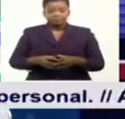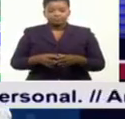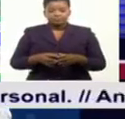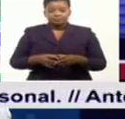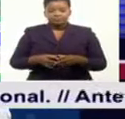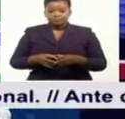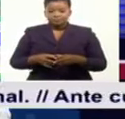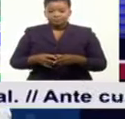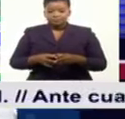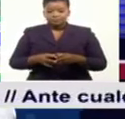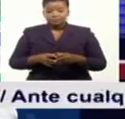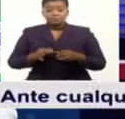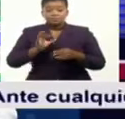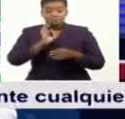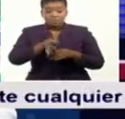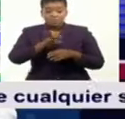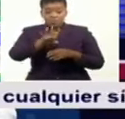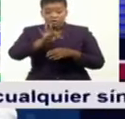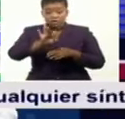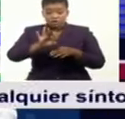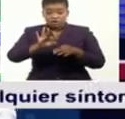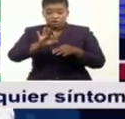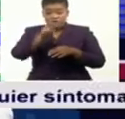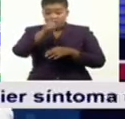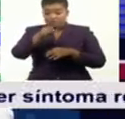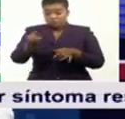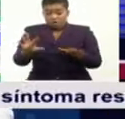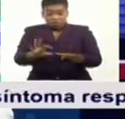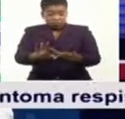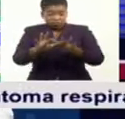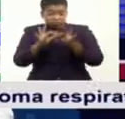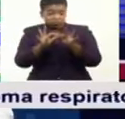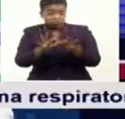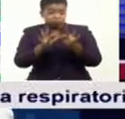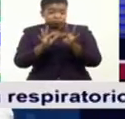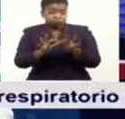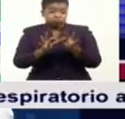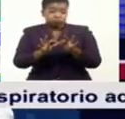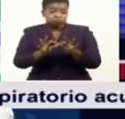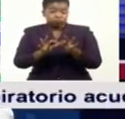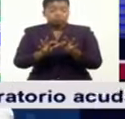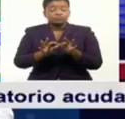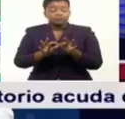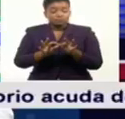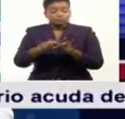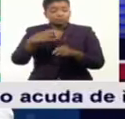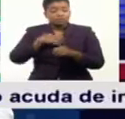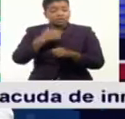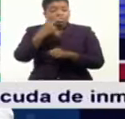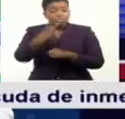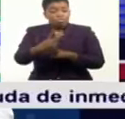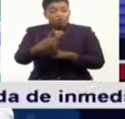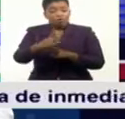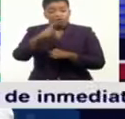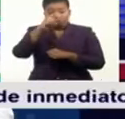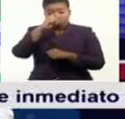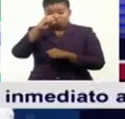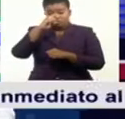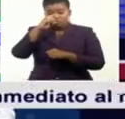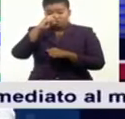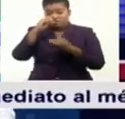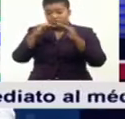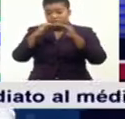entre esos 48 críticos, tenemos que mencionar los dos menores de 18 años, uno de ellos